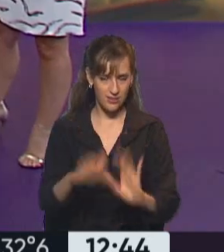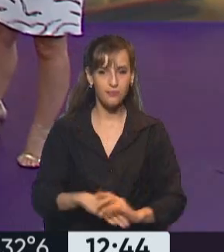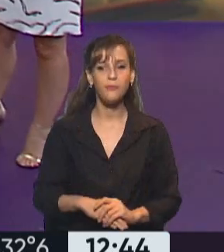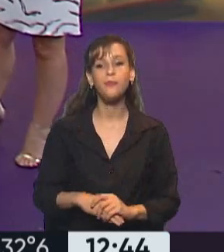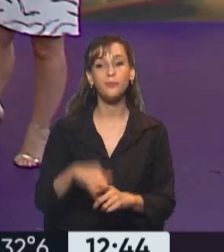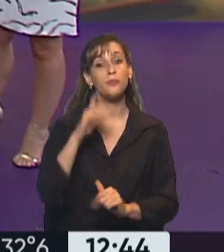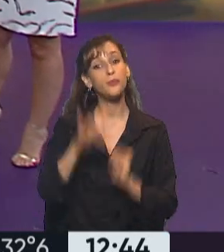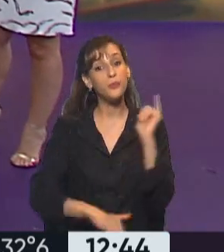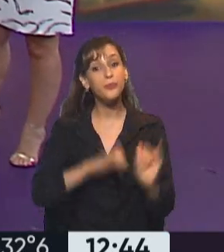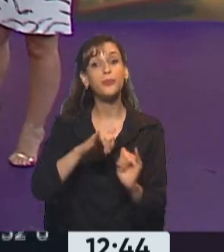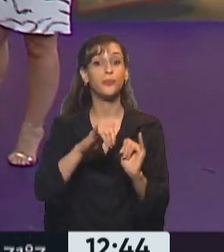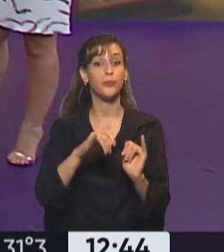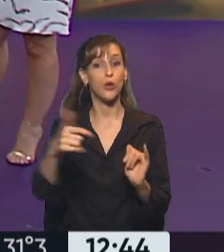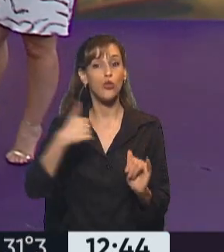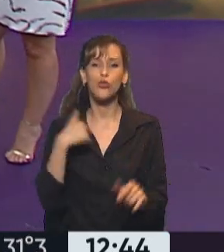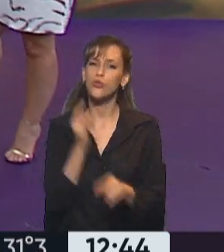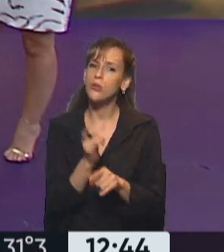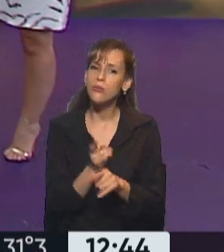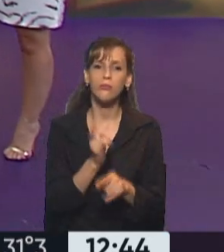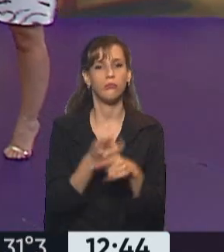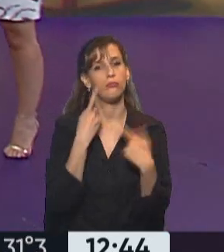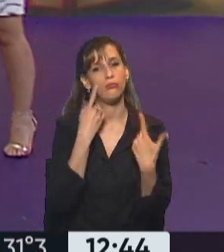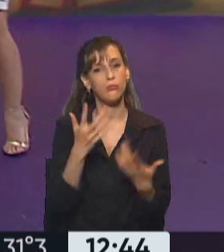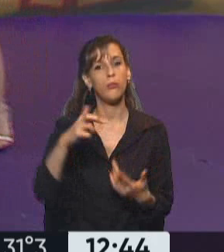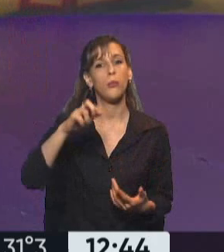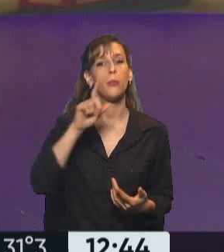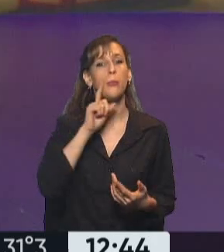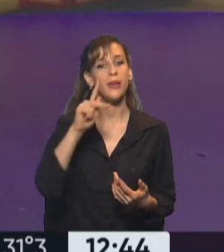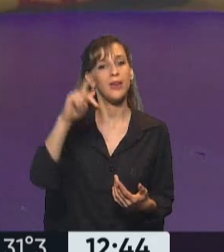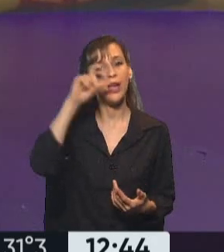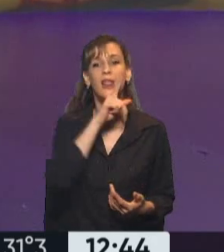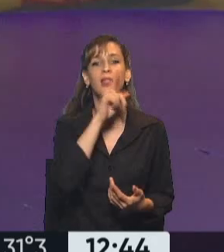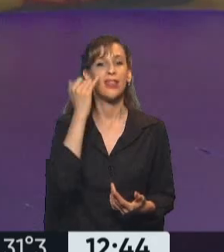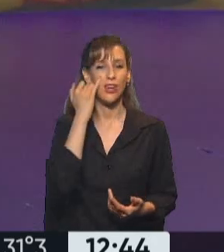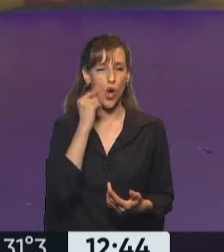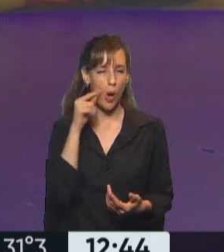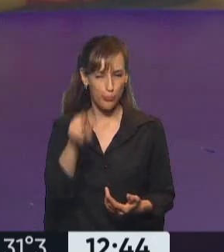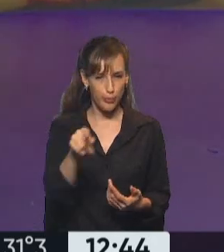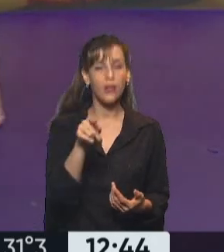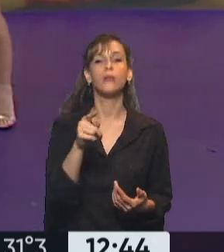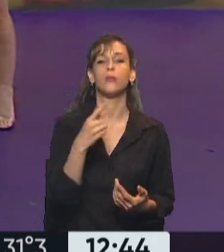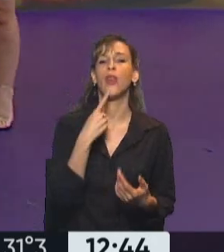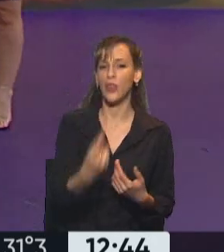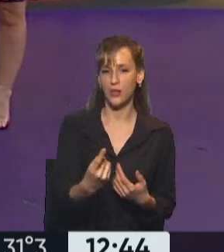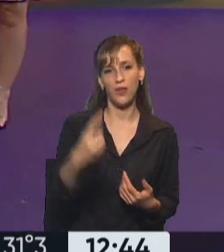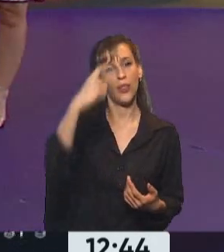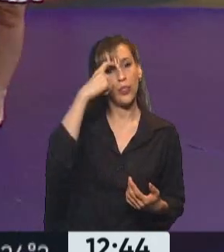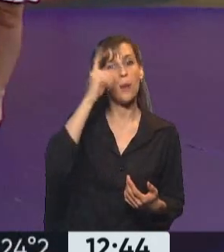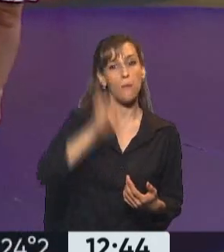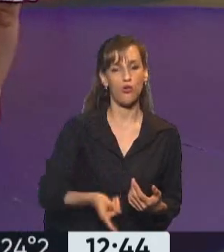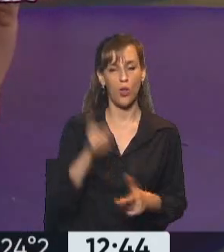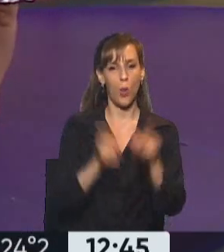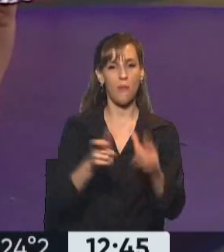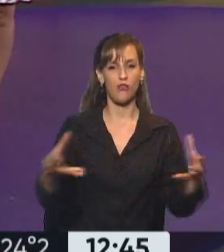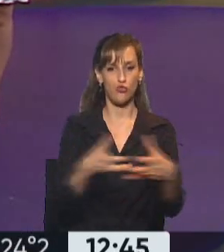de concentración. Yo siempre lo traigo acá a Piketty porque lo que dice es el 10% más rico tiene el 76% de la riqueza en